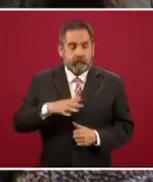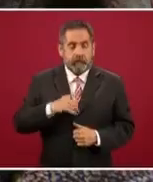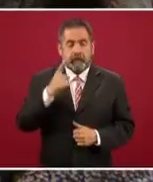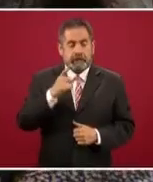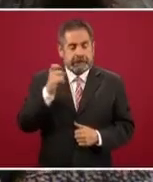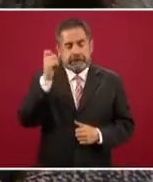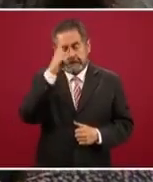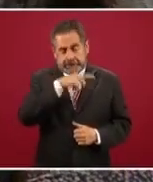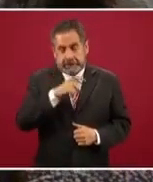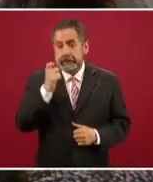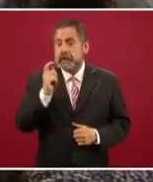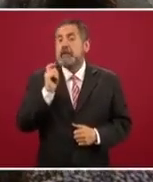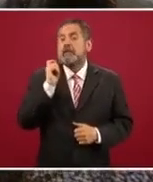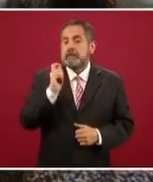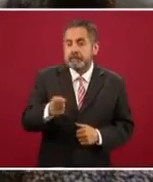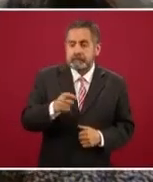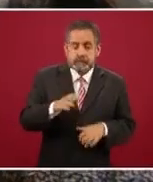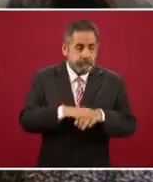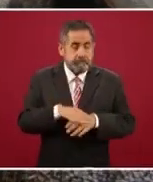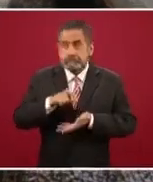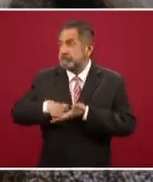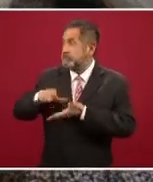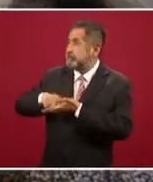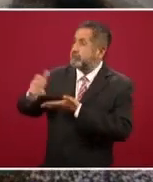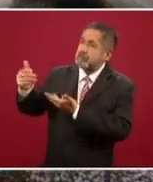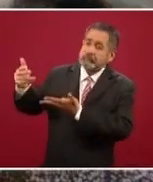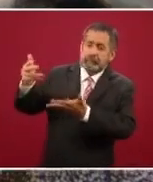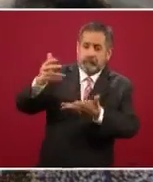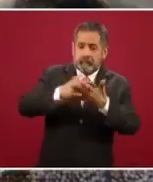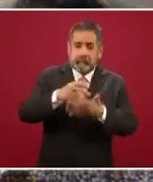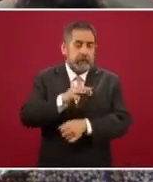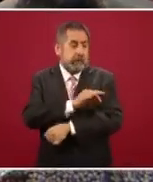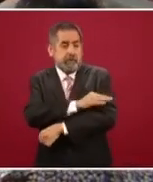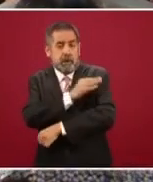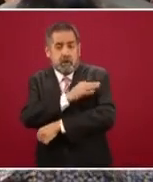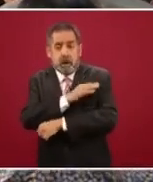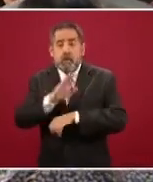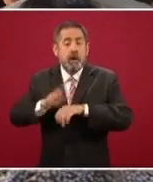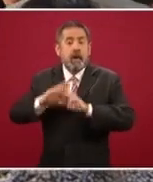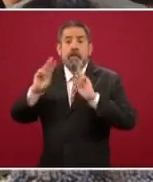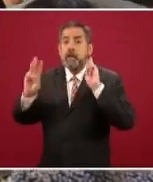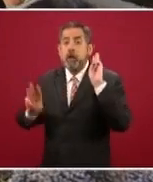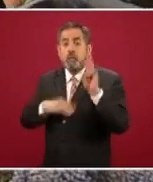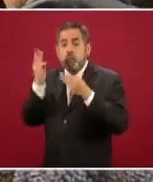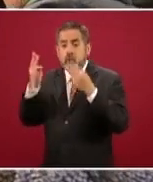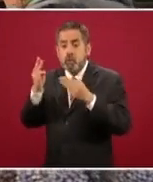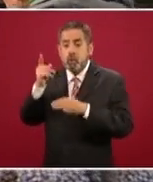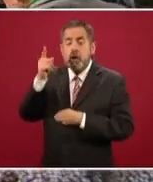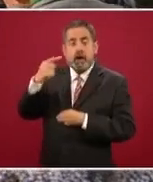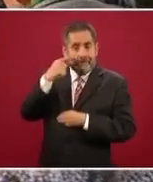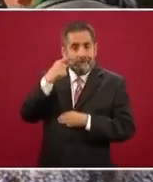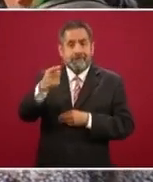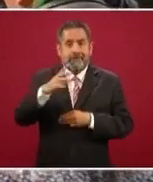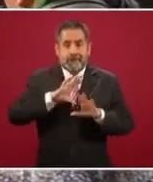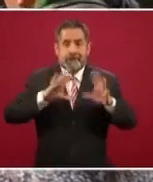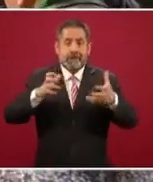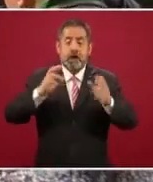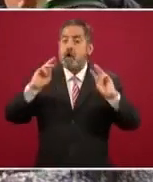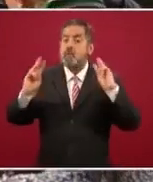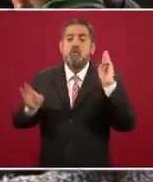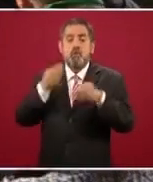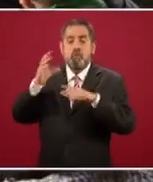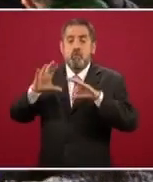dificultad importante por conseguir la vacuna porque a nivel mundial, aquí sí viene un monopolio, pero es